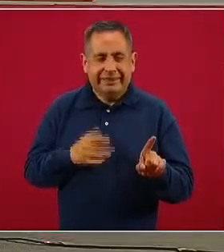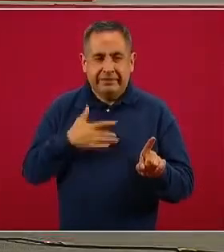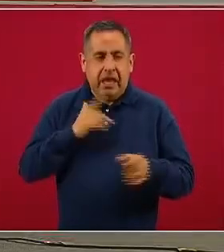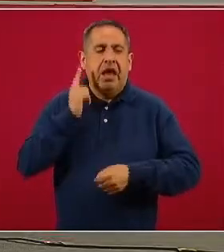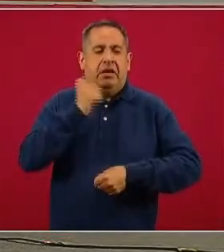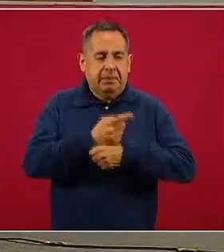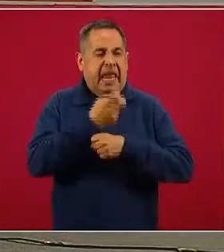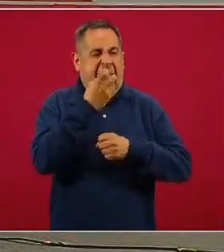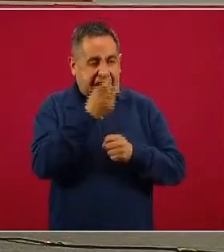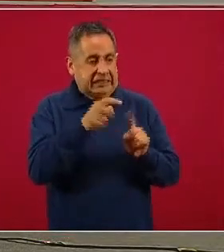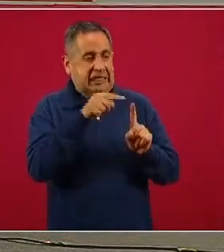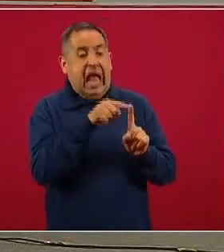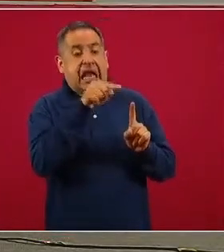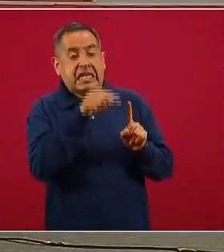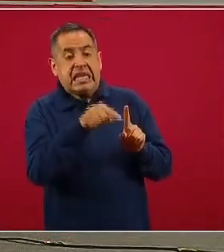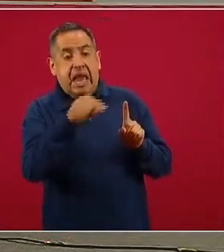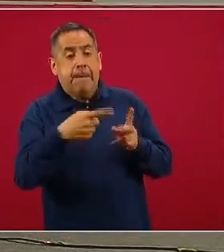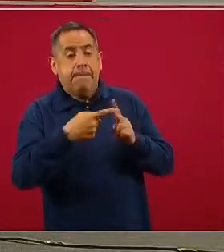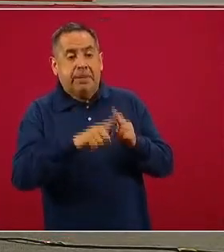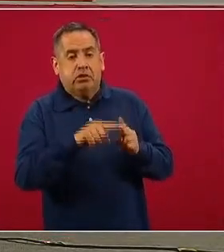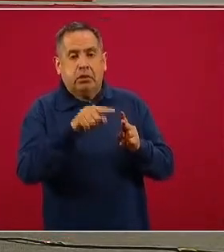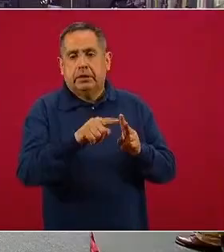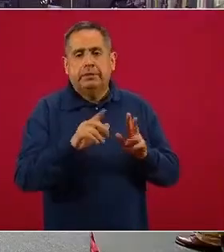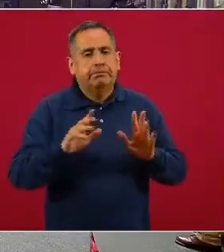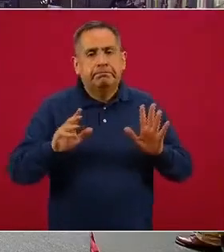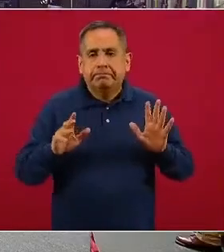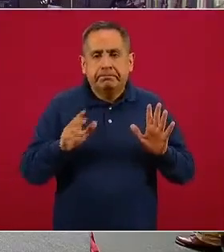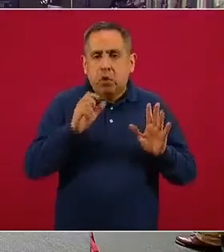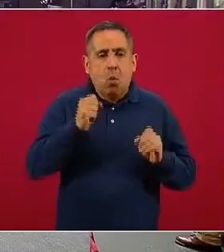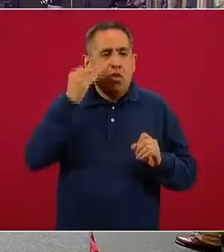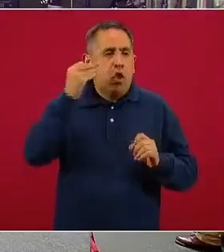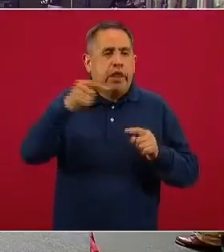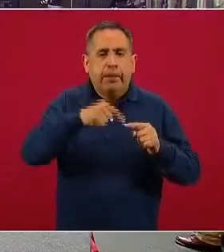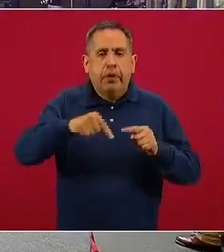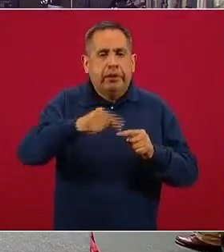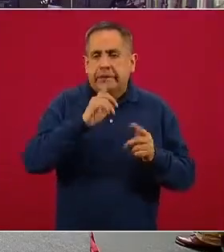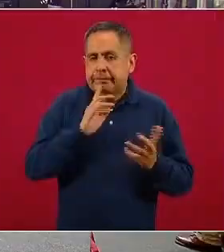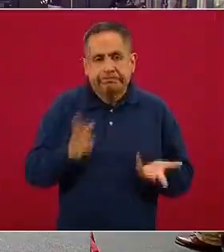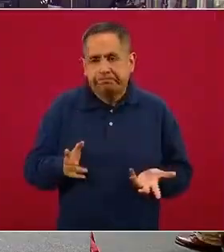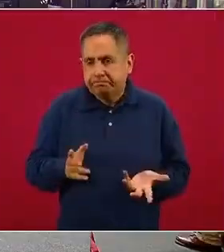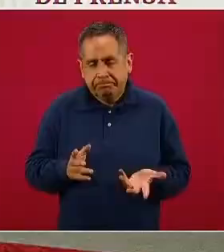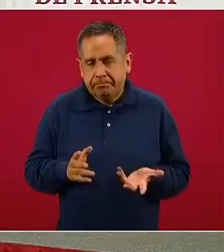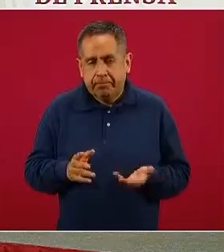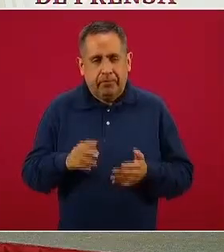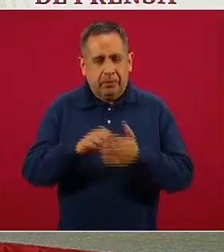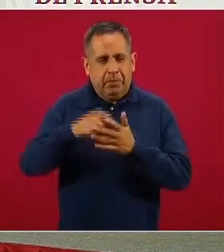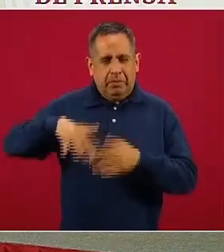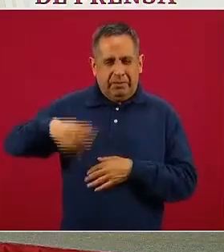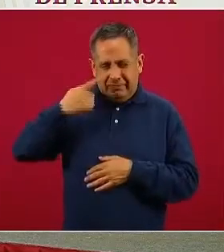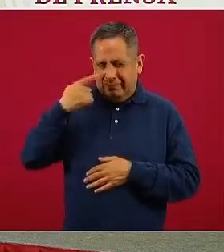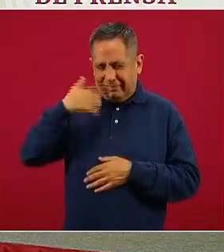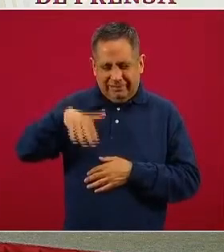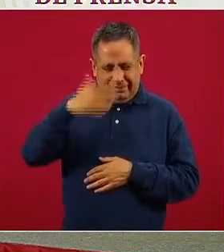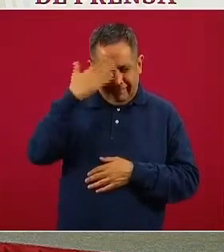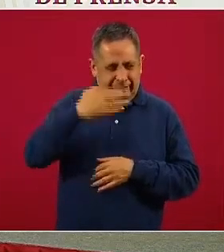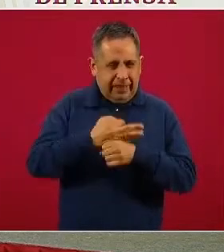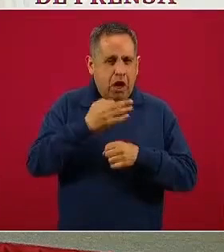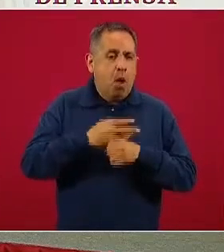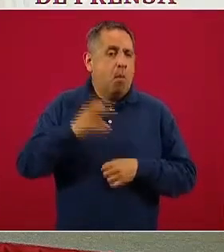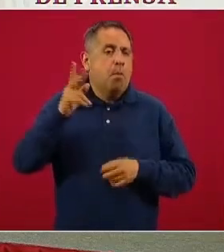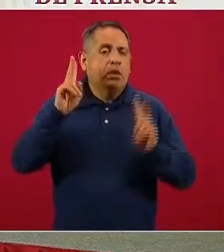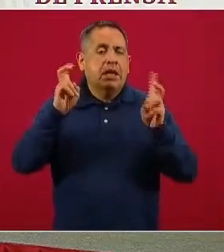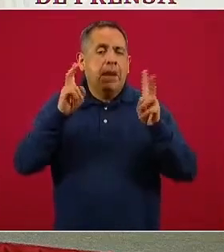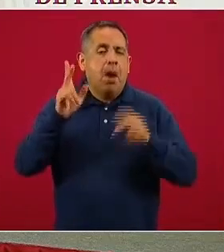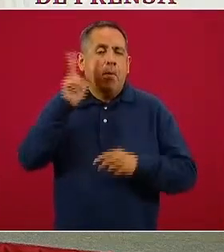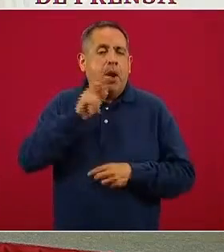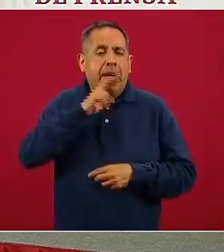precisamente identificar la característica del tiempo. Una prueba rápida de las que tenemos actualmente, que son las